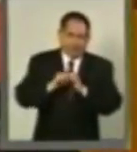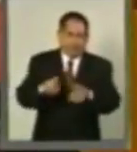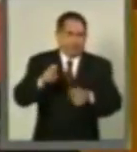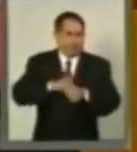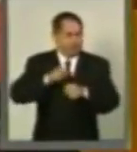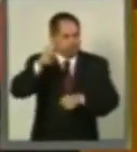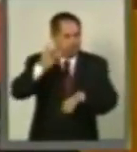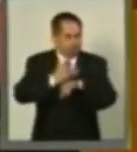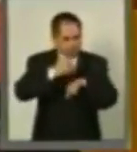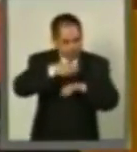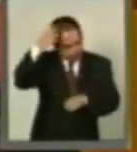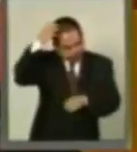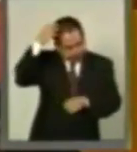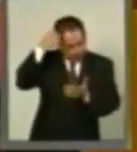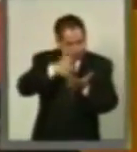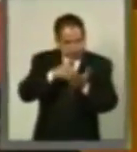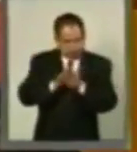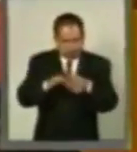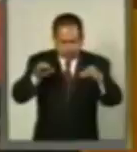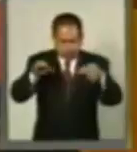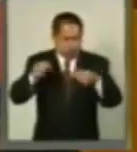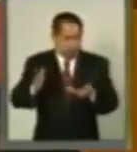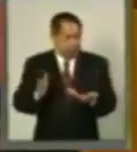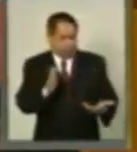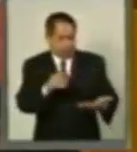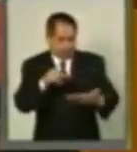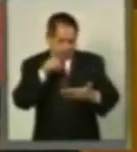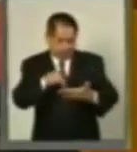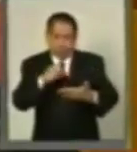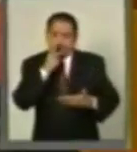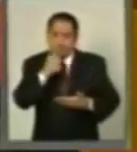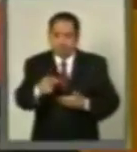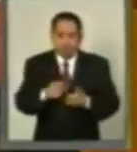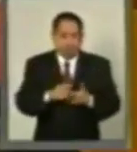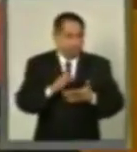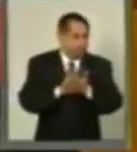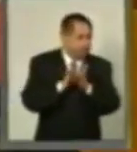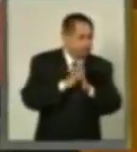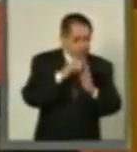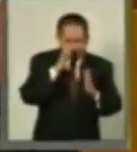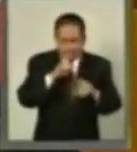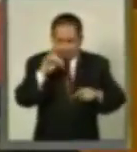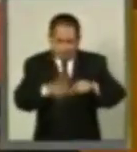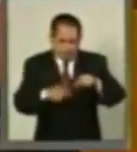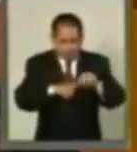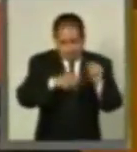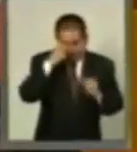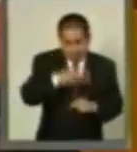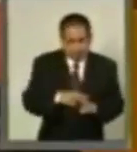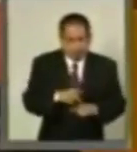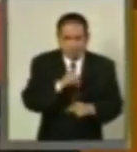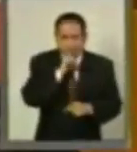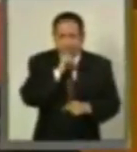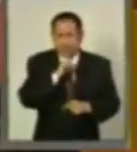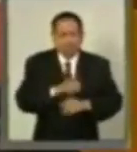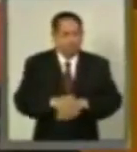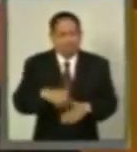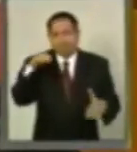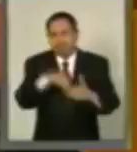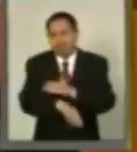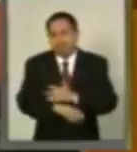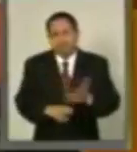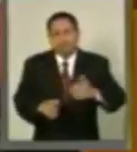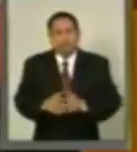Capitolio en el que se afirma que la estrategia mexicana contra las mafias del narcotráfico es un